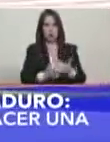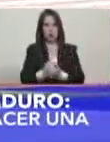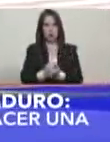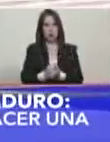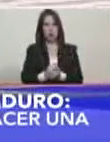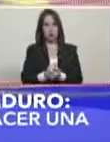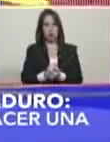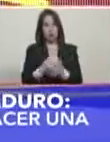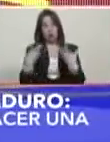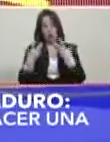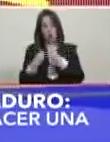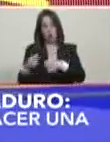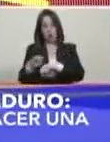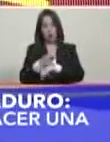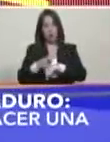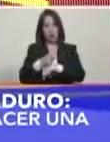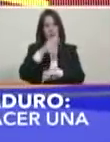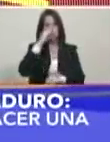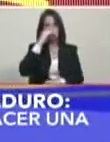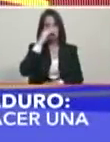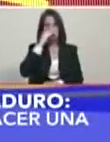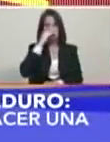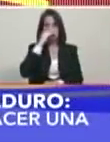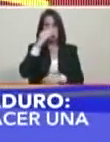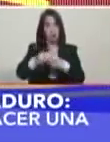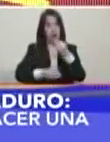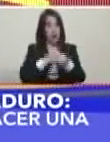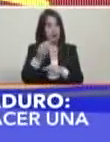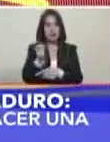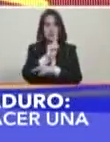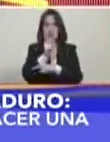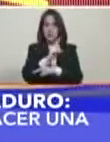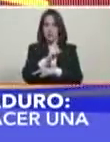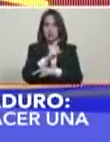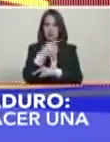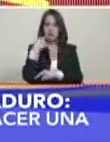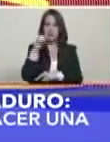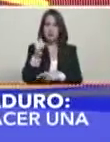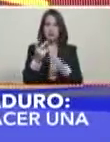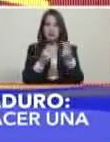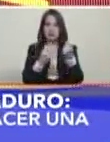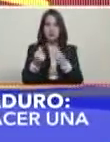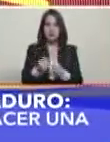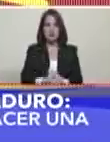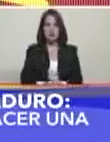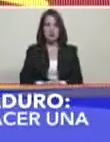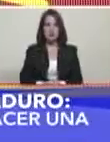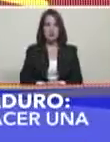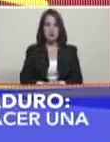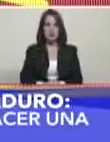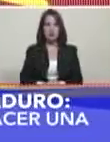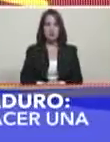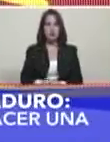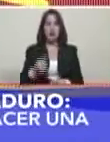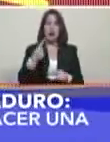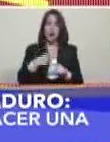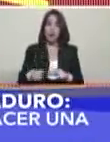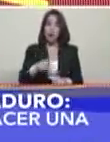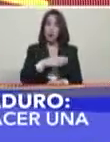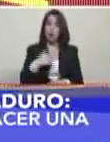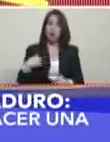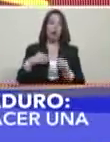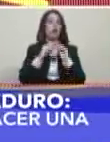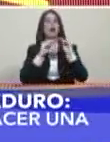Rodríguez. Cúmplase rápidamente, los recursos están. Pero además yo quiero anunciar algo